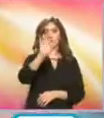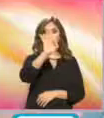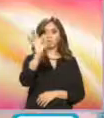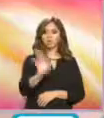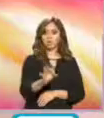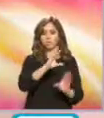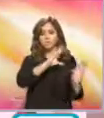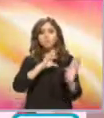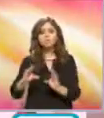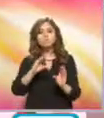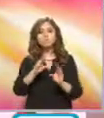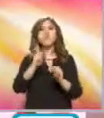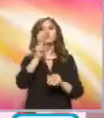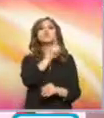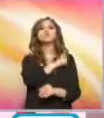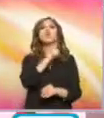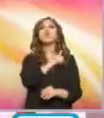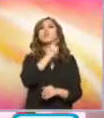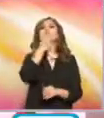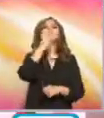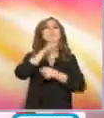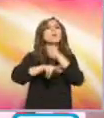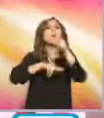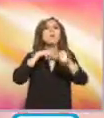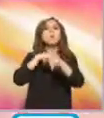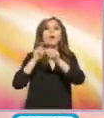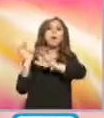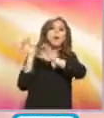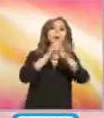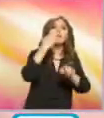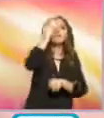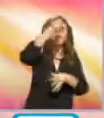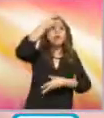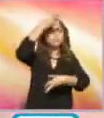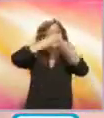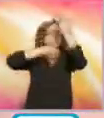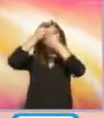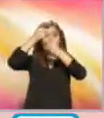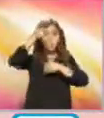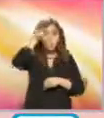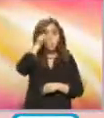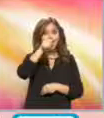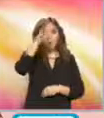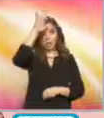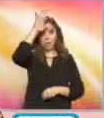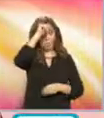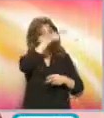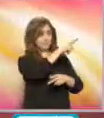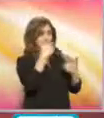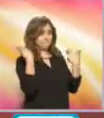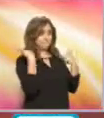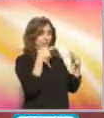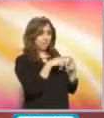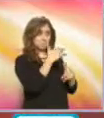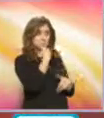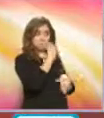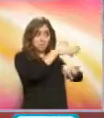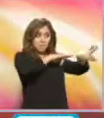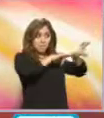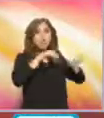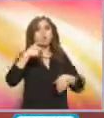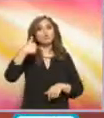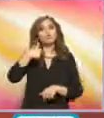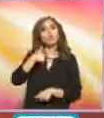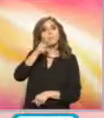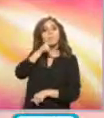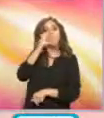los conocimientos se dan solos. Cuando tú estás de acuerdo con la institución y con el profesor que tocó y trabajas en colaboración, el niño